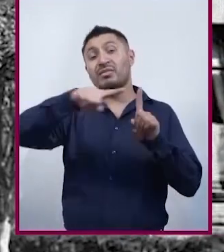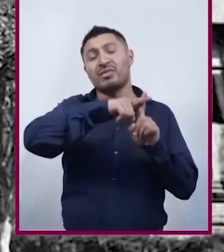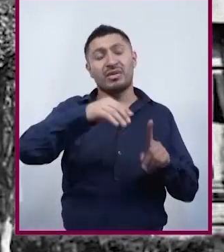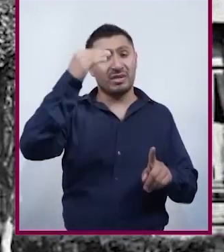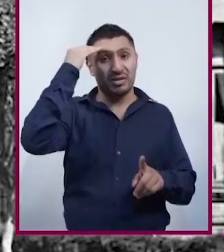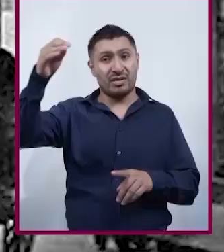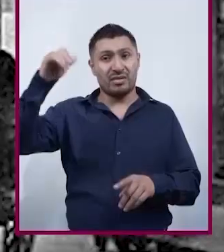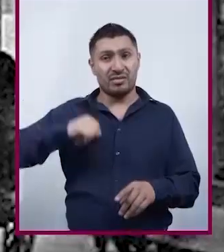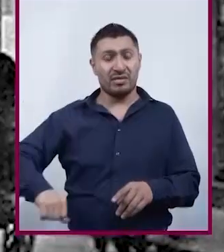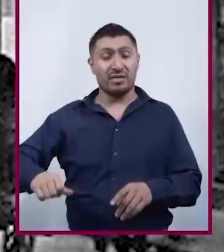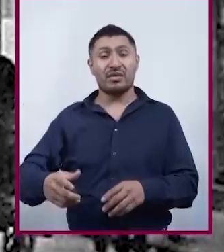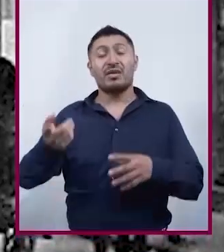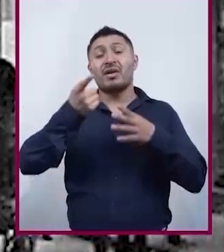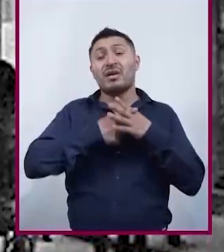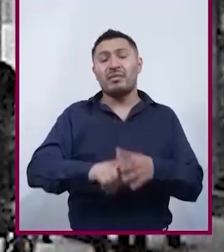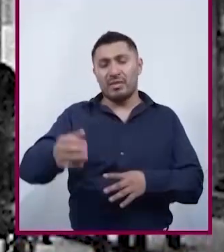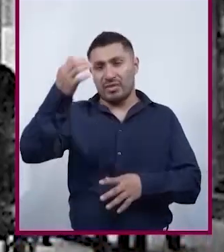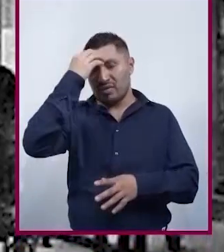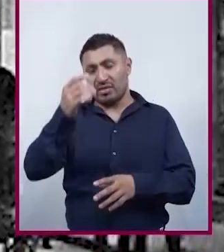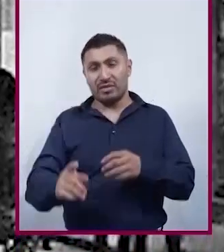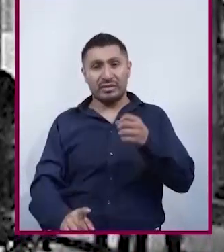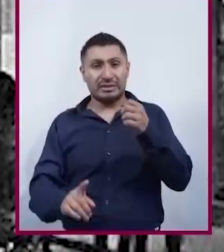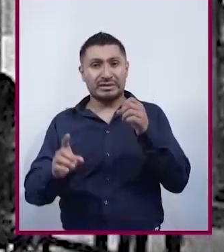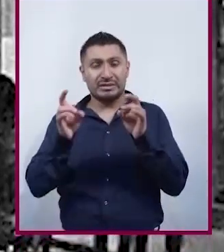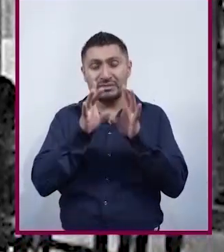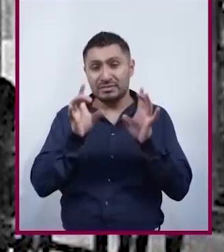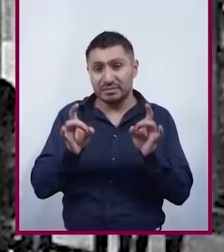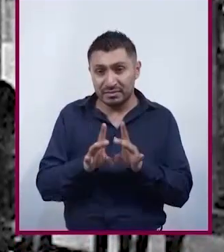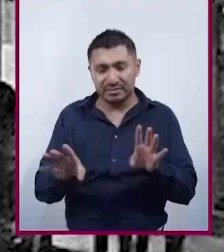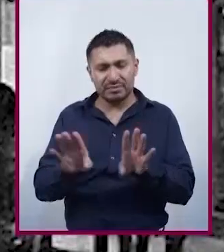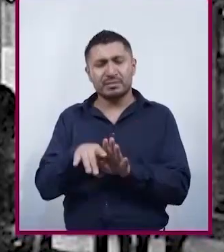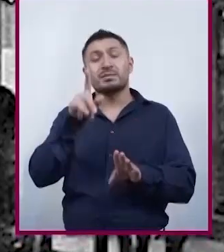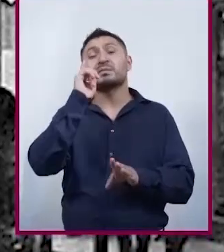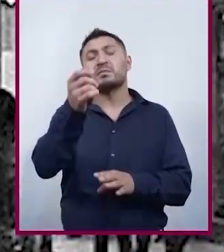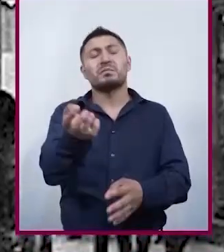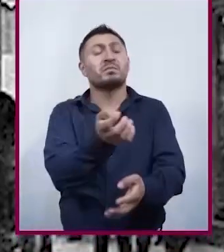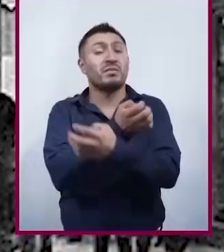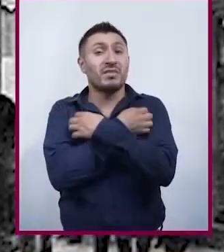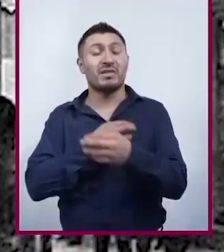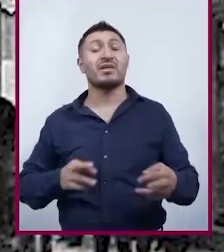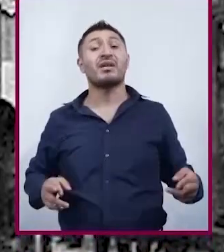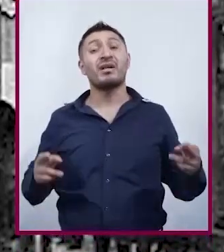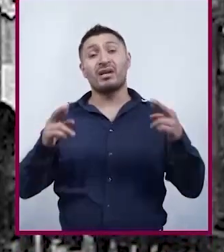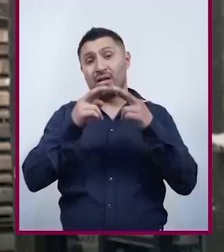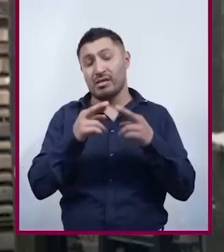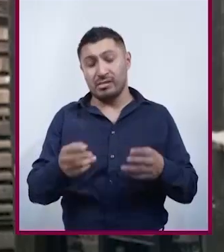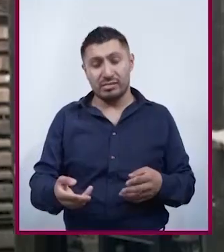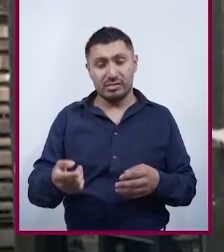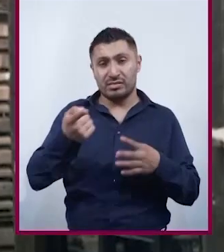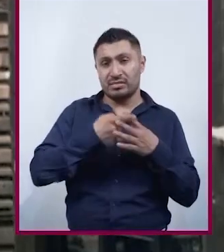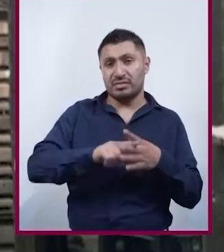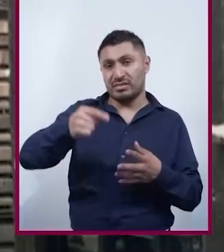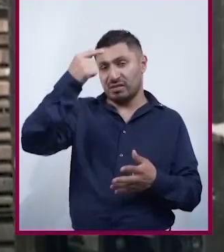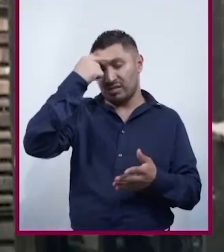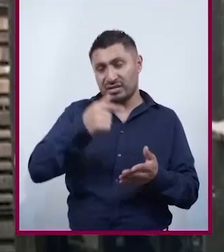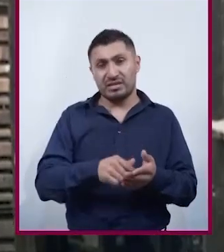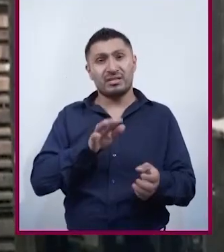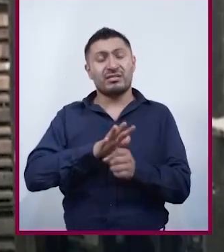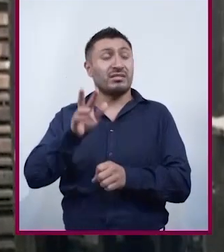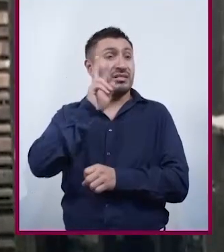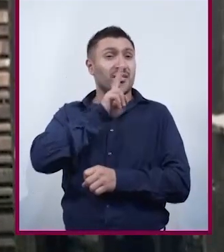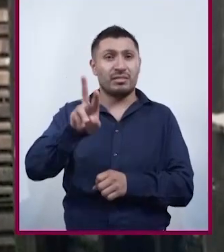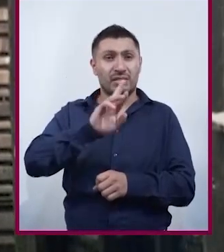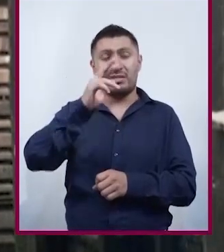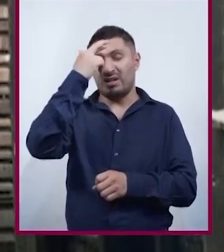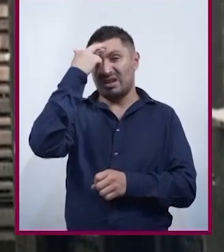las teorías positivas de la época, comenzó a experimentar una crisis. Cuestionando su educación religiosa, empezaba